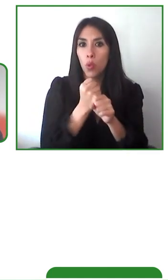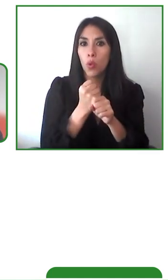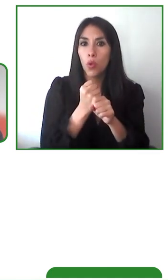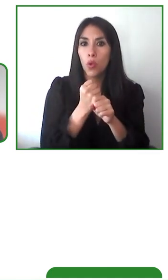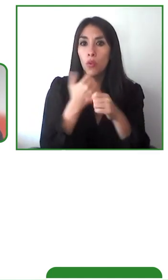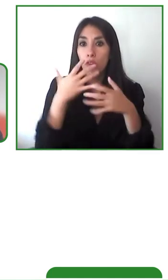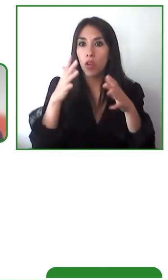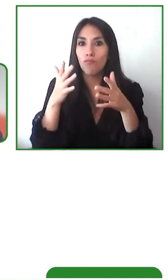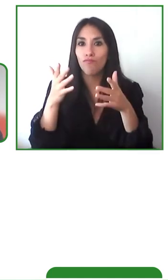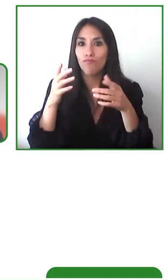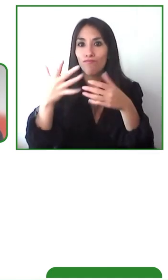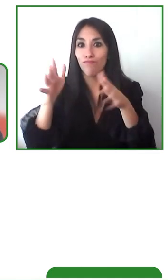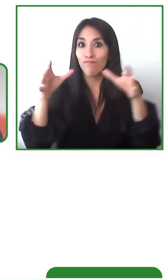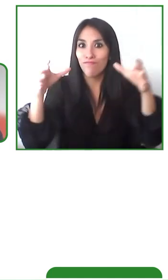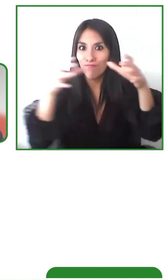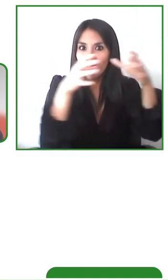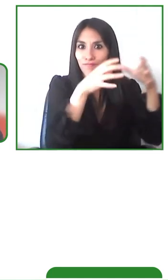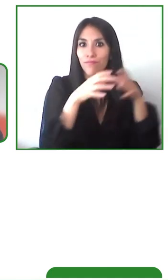han trabajado,